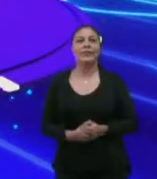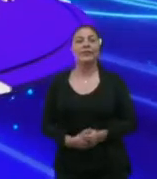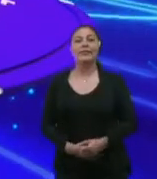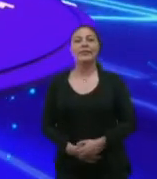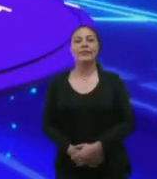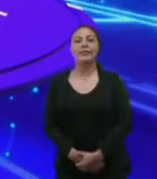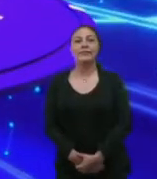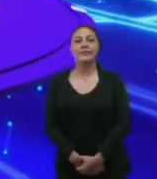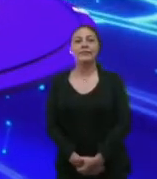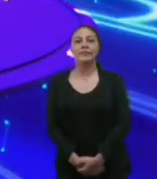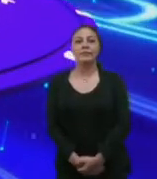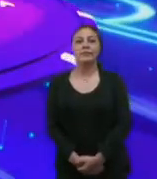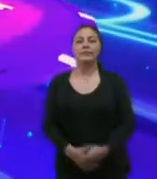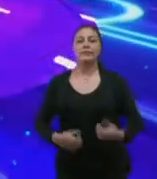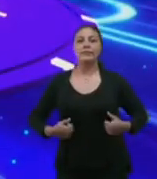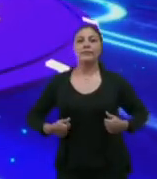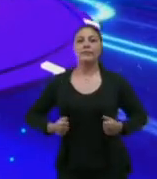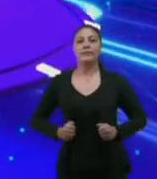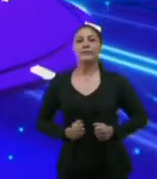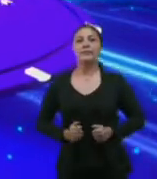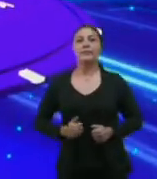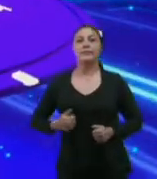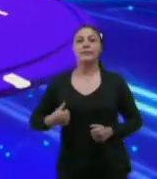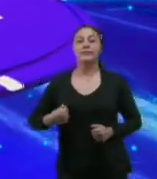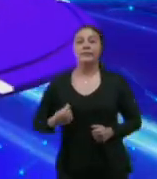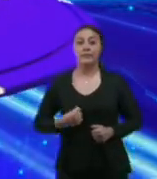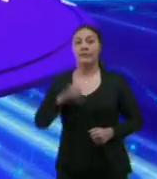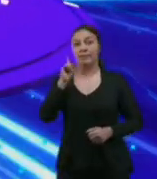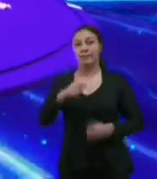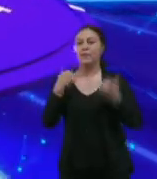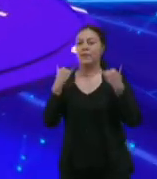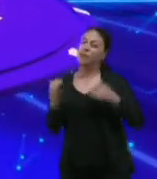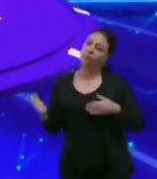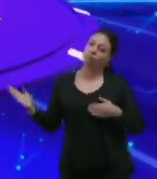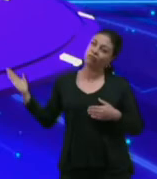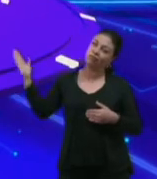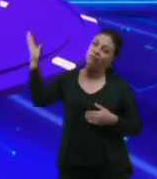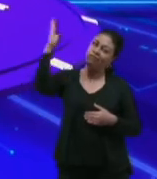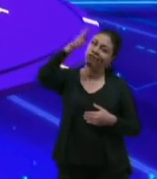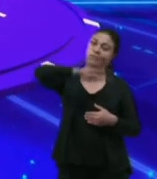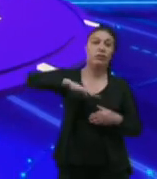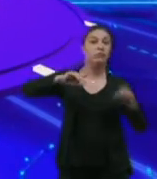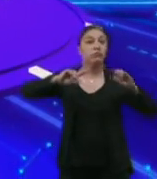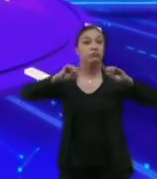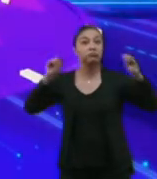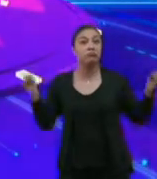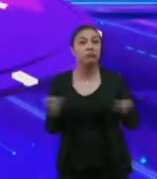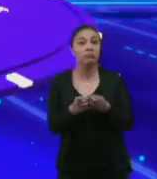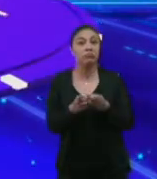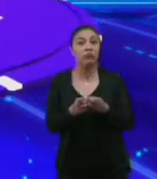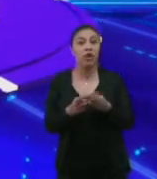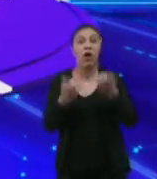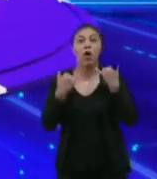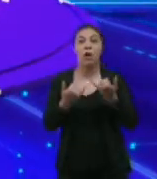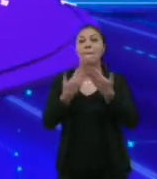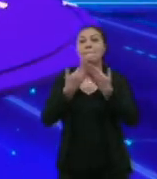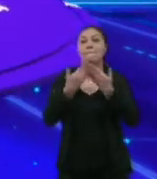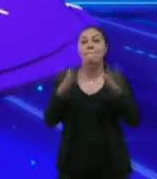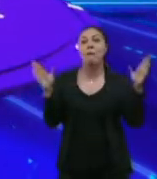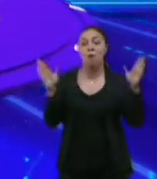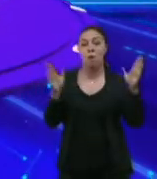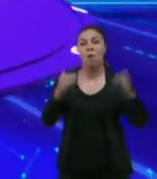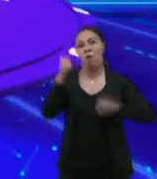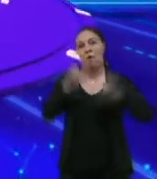es se resume en todo lo que pasó hoy con nu bank que abre hoy en colombia y trae consigo un centro de